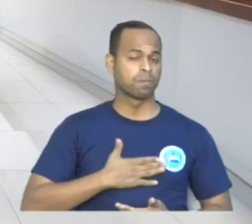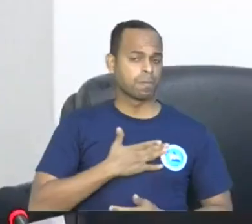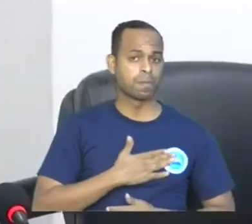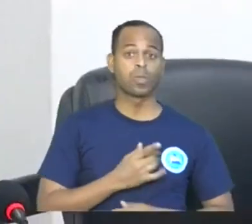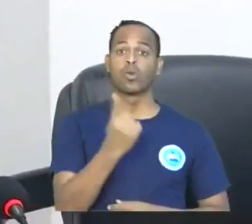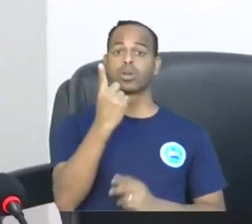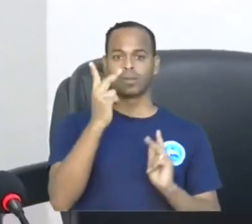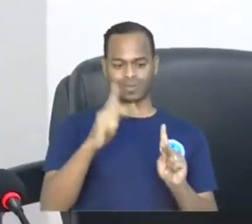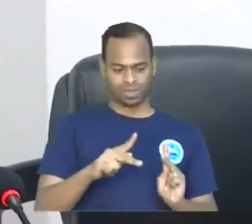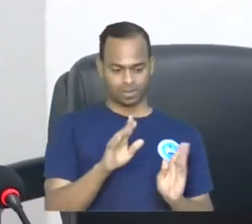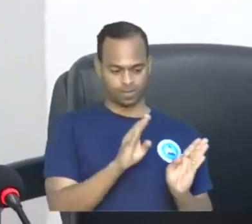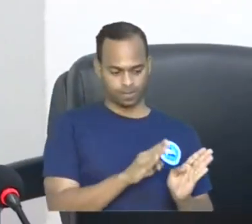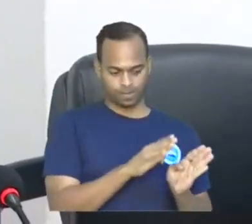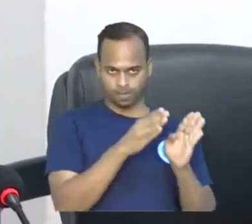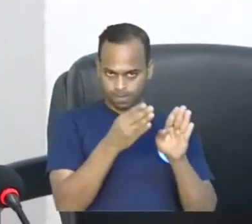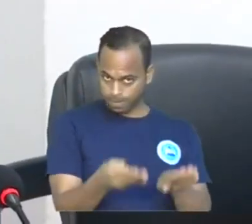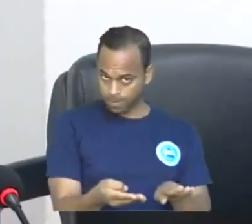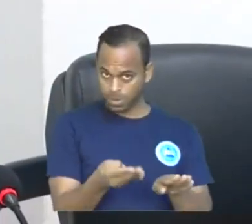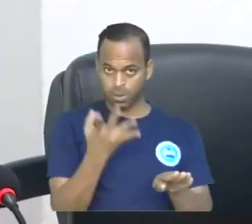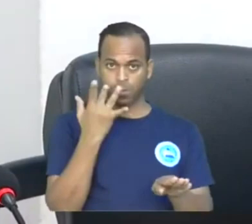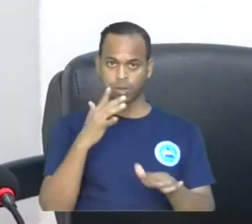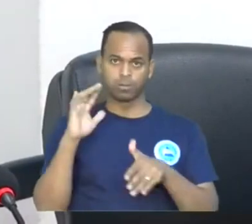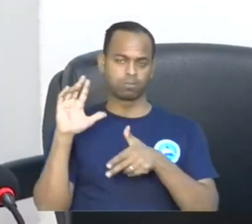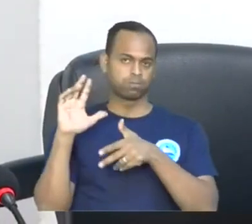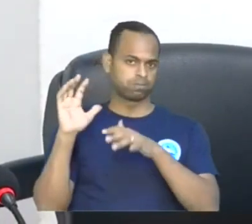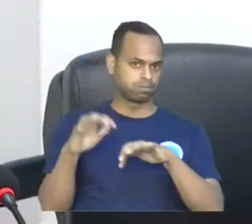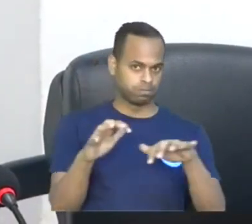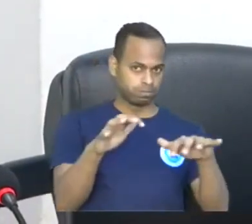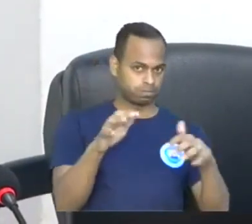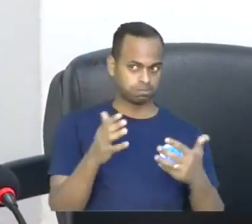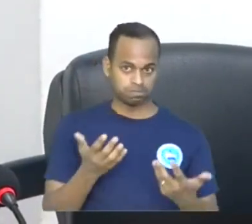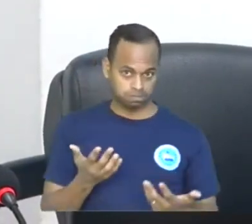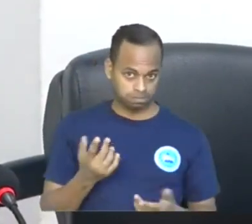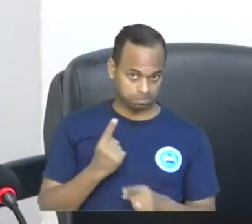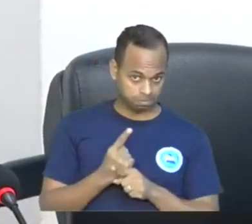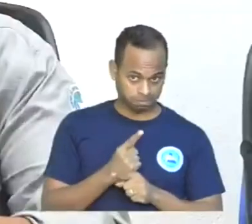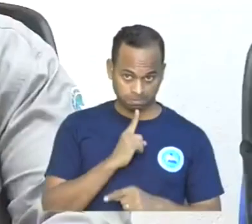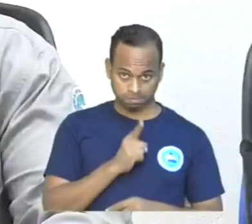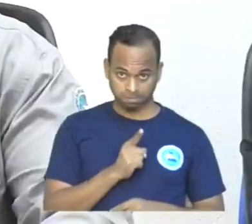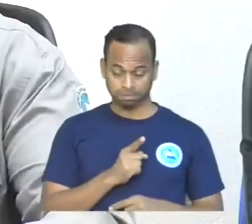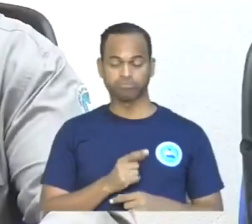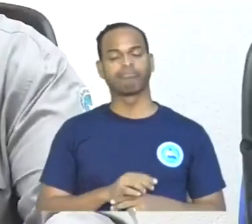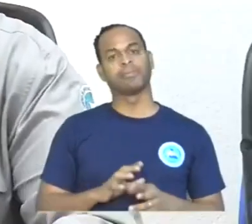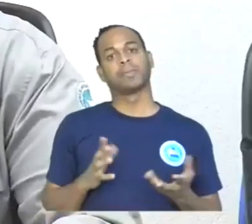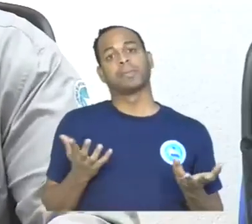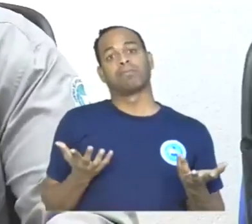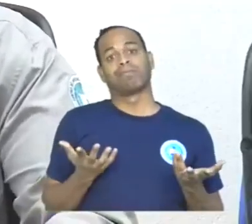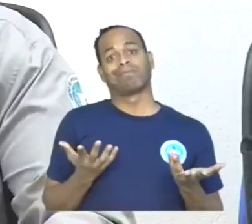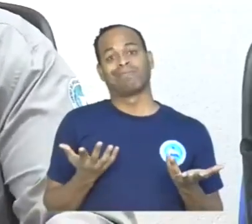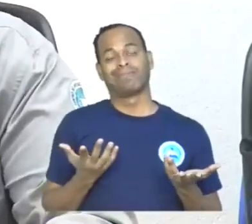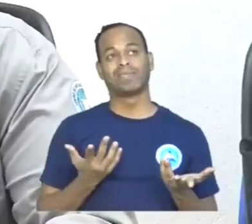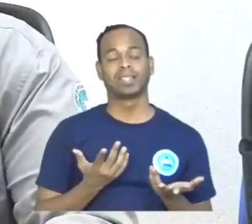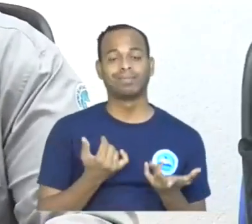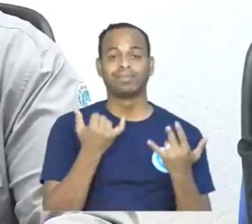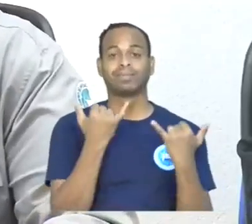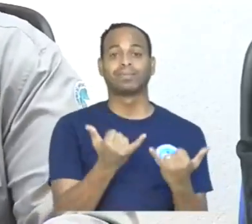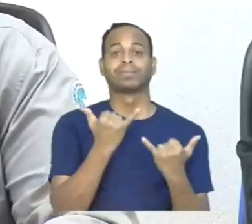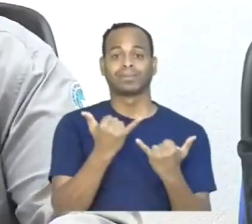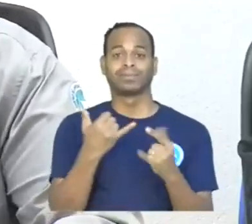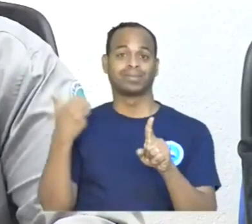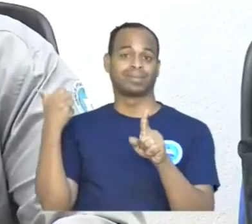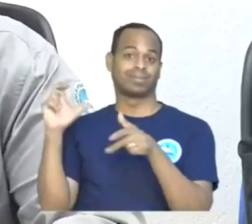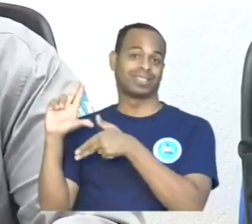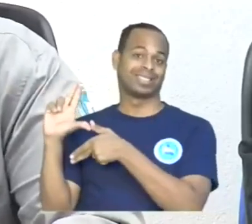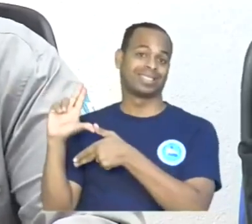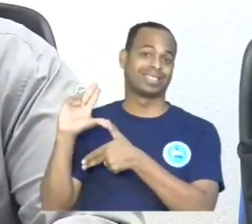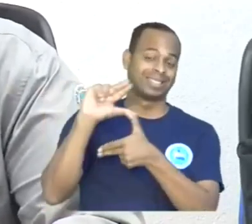de que una persona falleció producto de la tormenta. Bueno, es que estamos ahora mismo siendo impactados